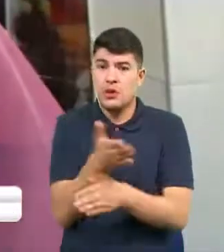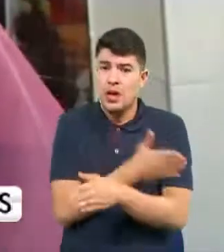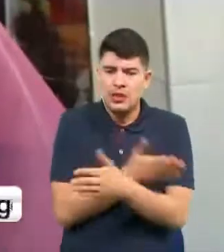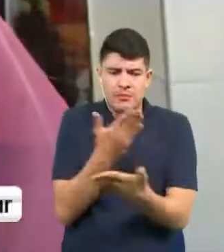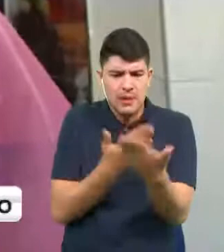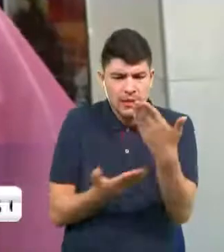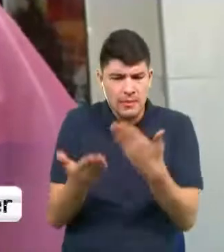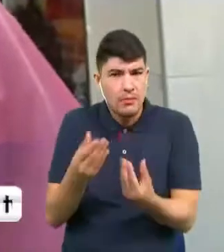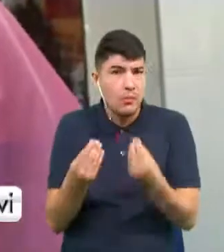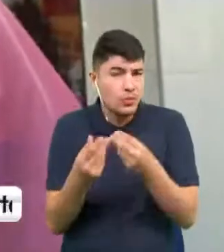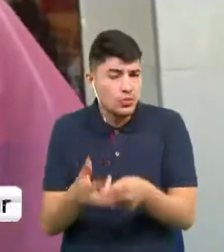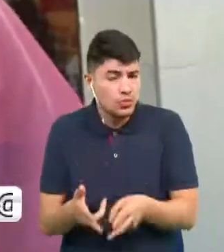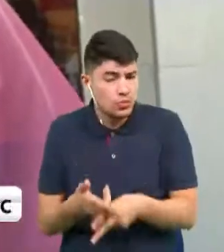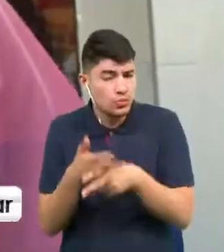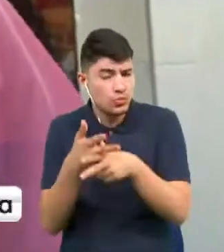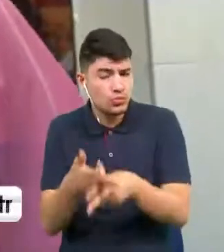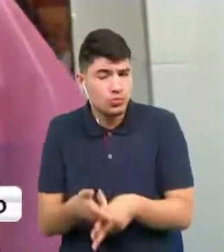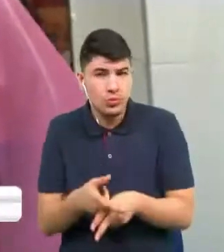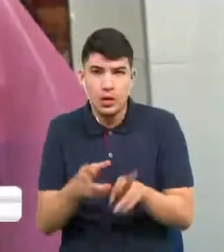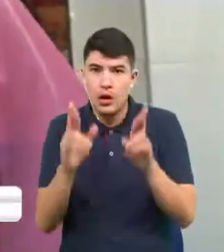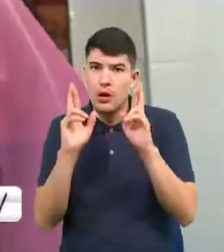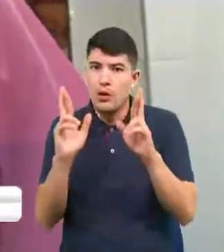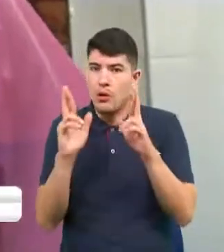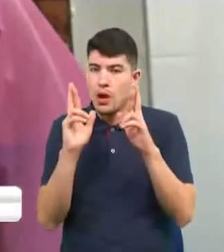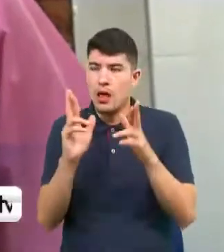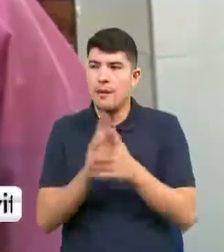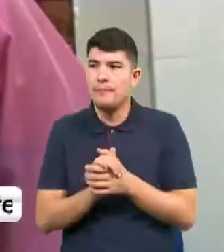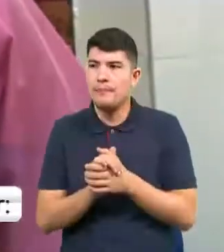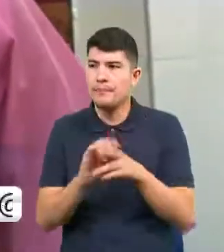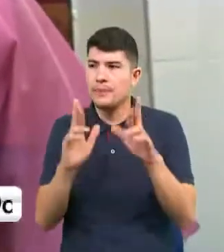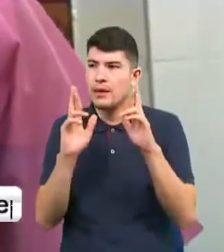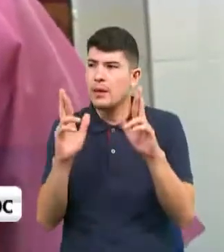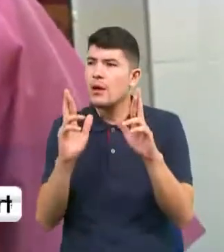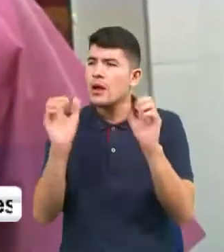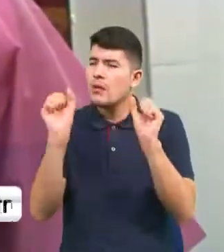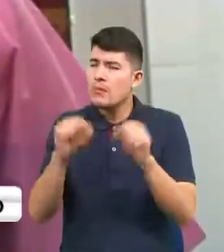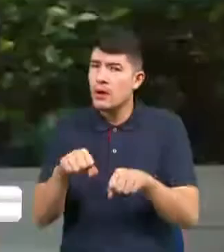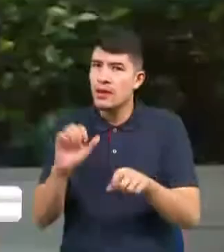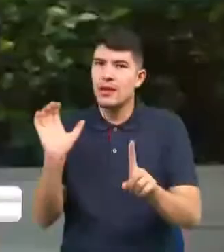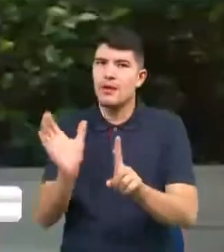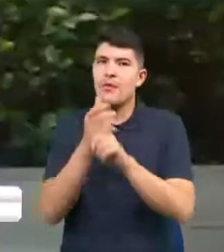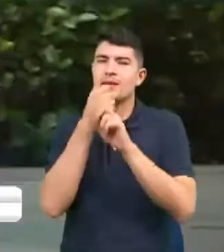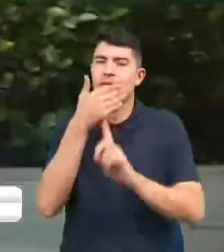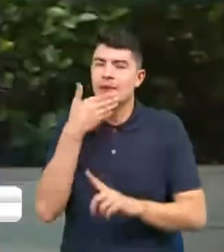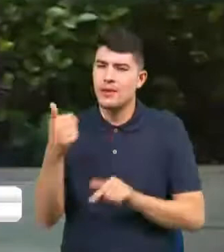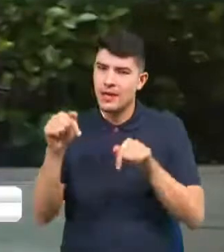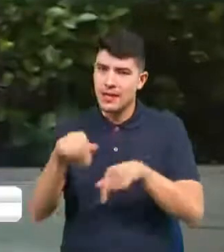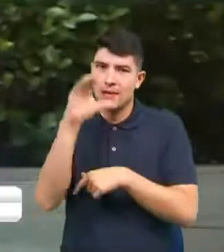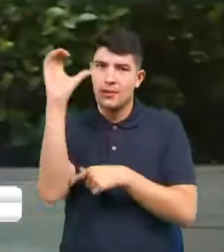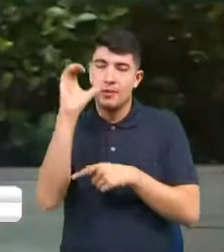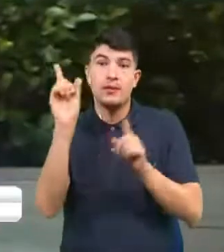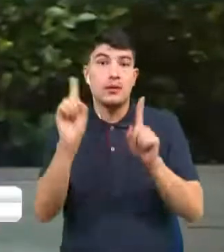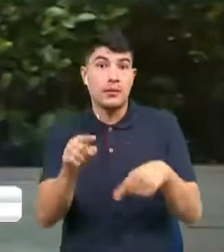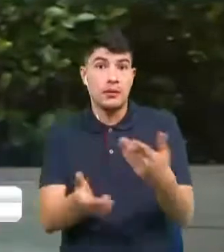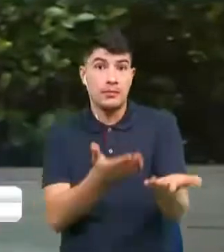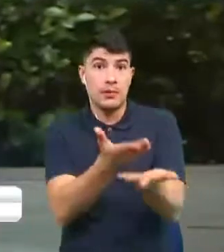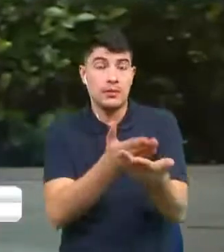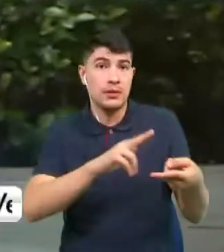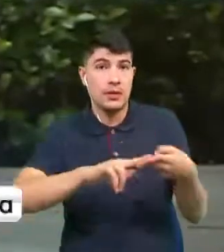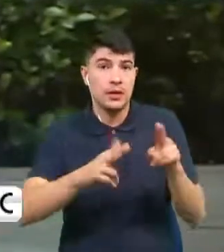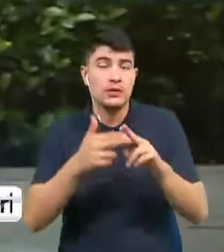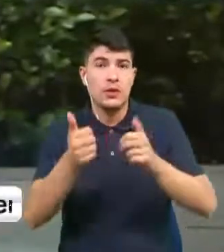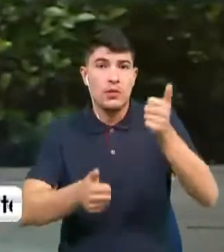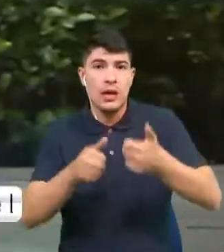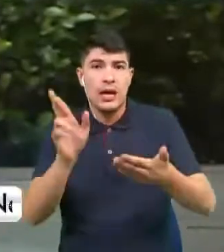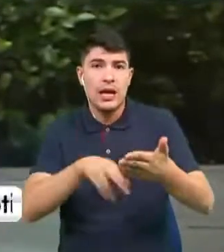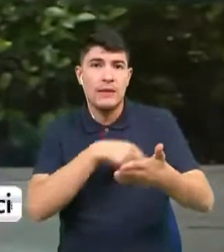de mucho cuidado y ojalá pues se logre lo mejor para este país, ¿no? También hay propuestas relacionadas con la